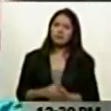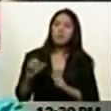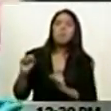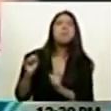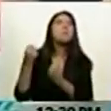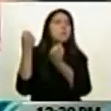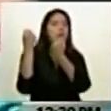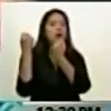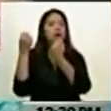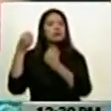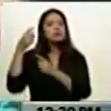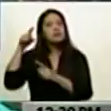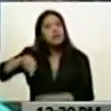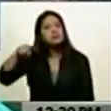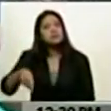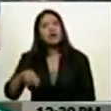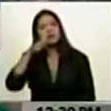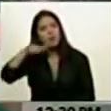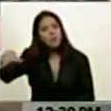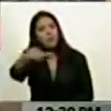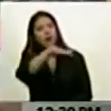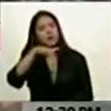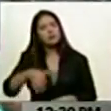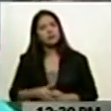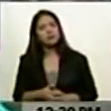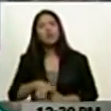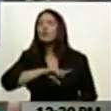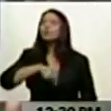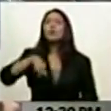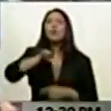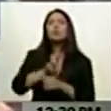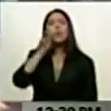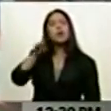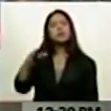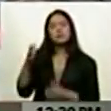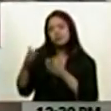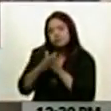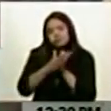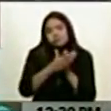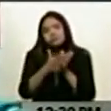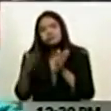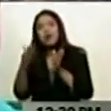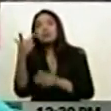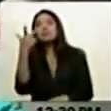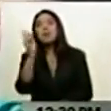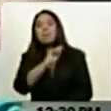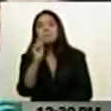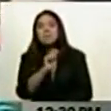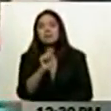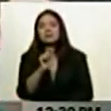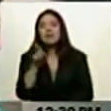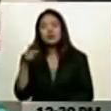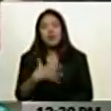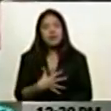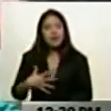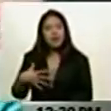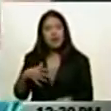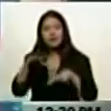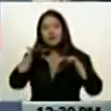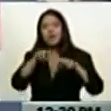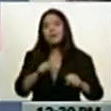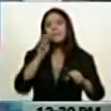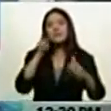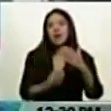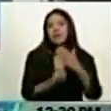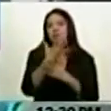las necesidades del pueblo venezolano. Lo que hemos visto en estos 3 meses es un poco de aspirantes a Miraflores